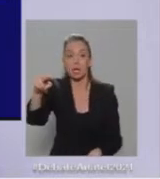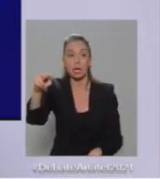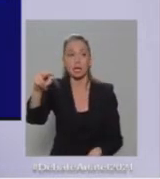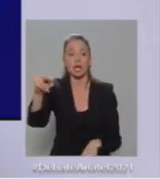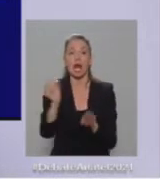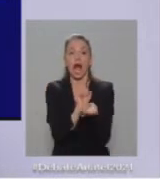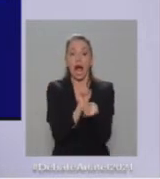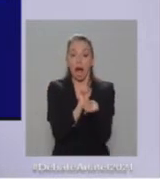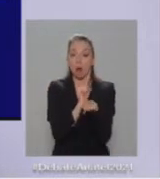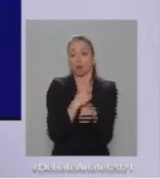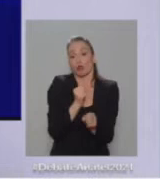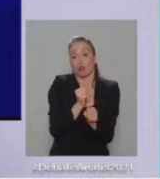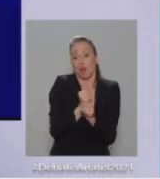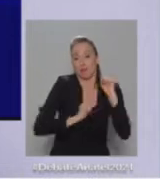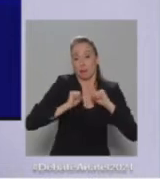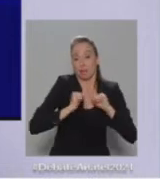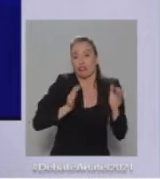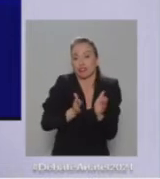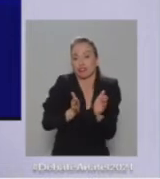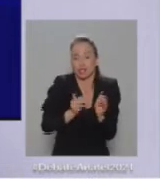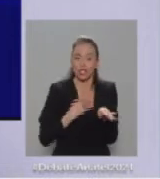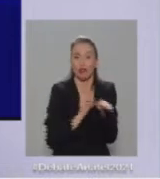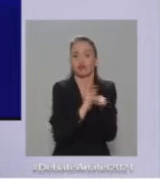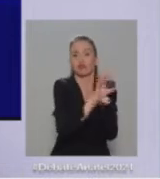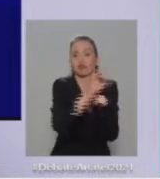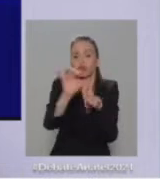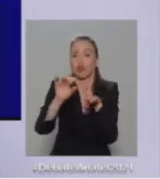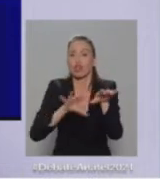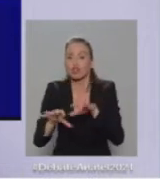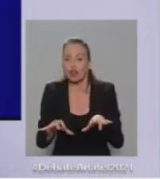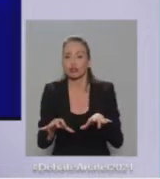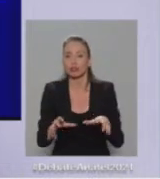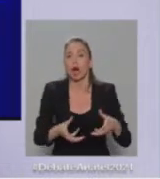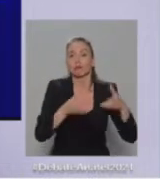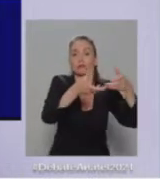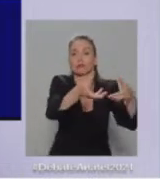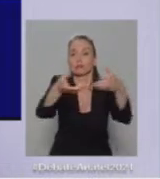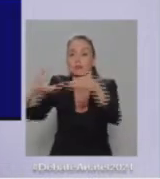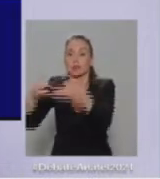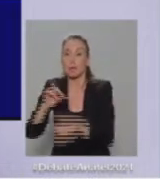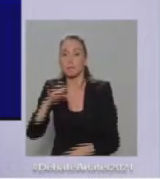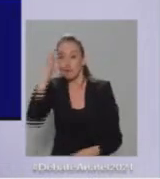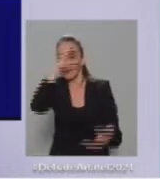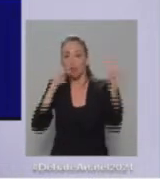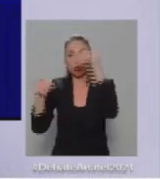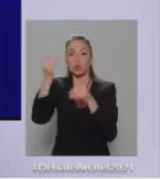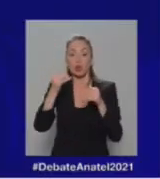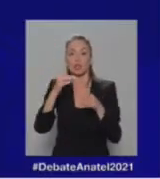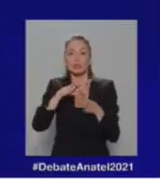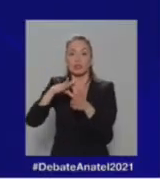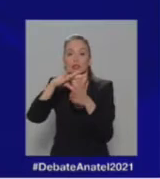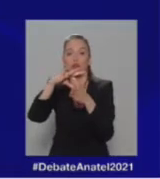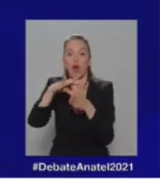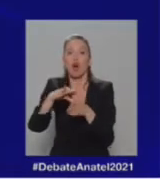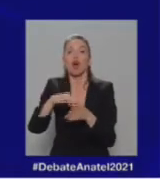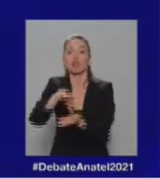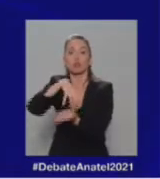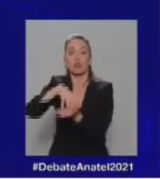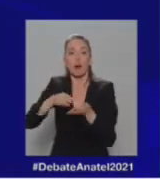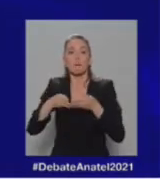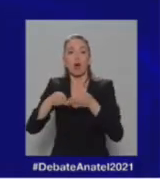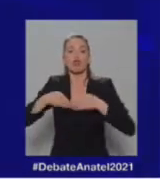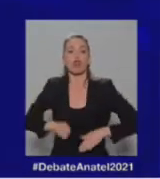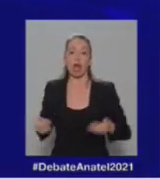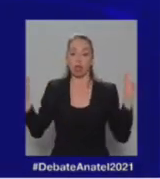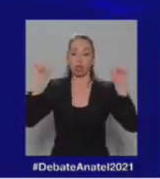las encuestas, pero se han visto muertos cargando adobes. Agradezco que produzca un gran temor los miedos empresariales,